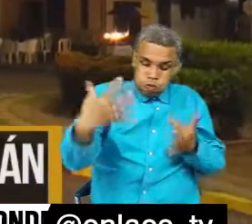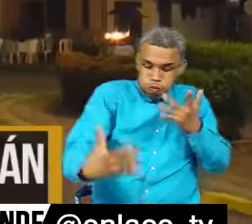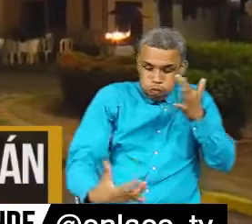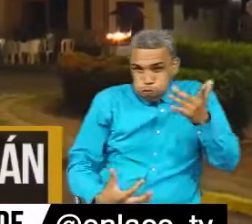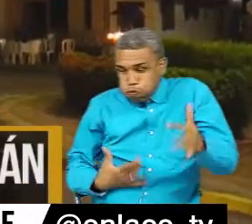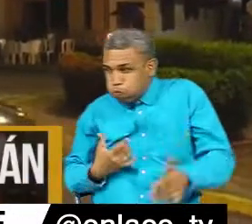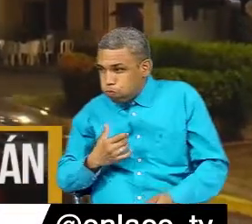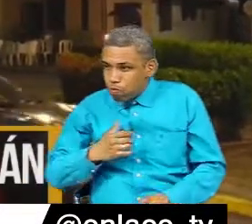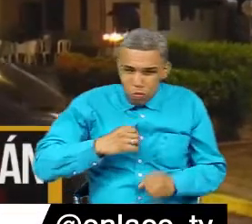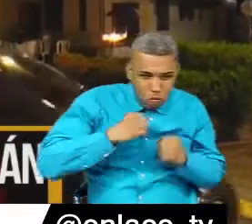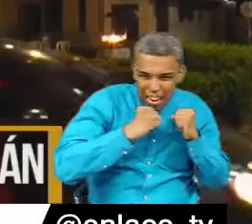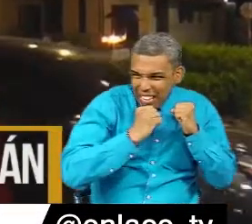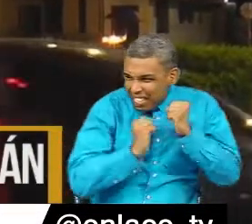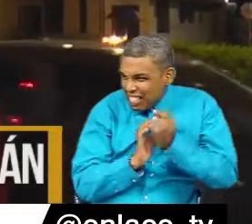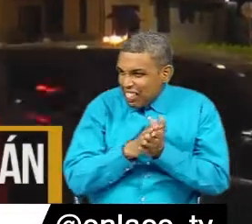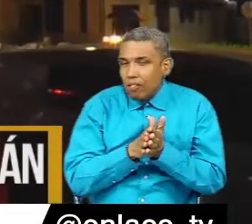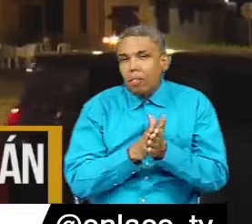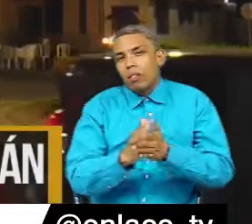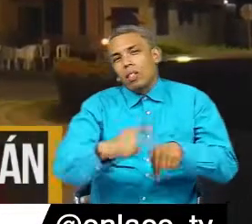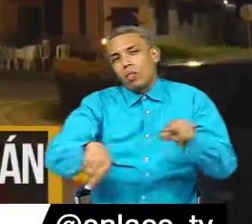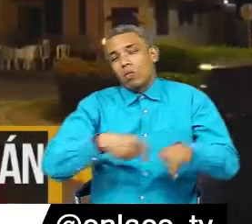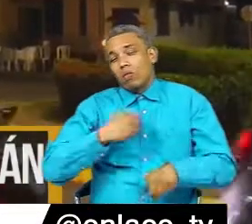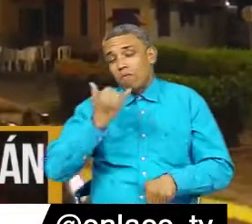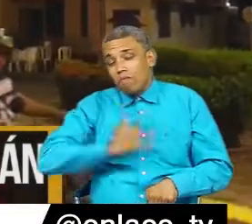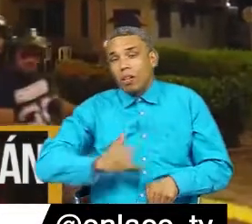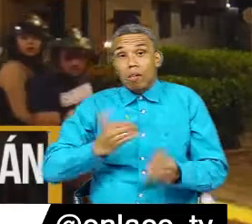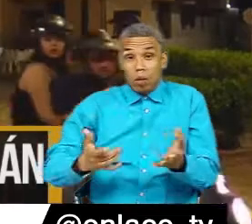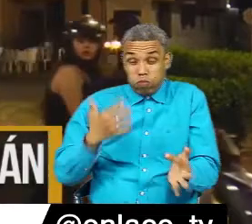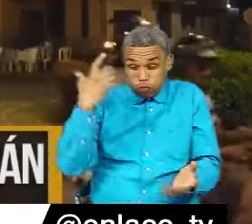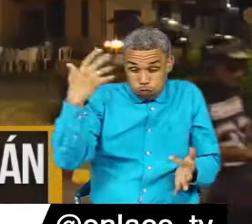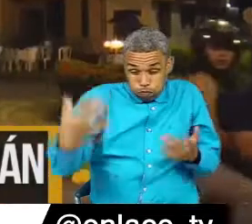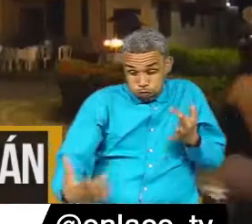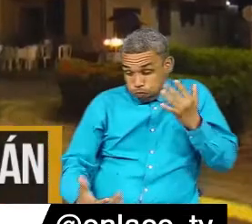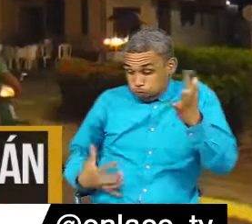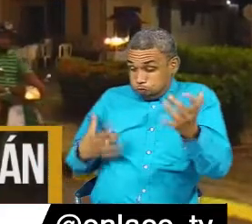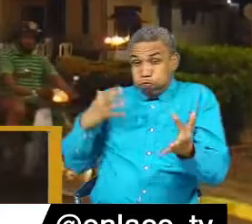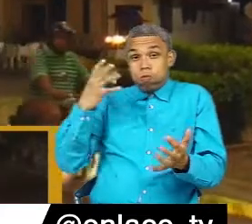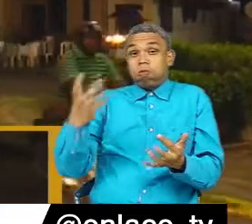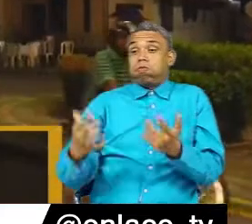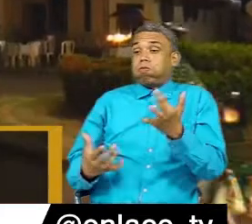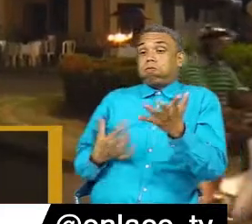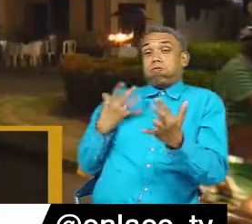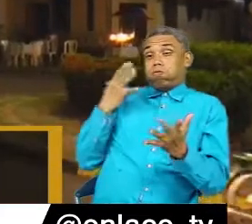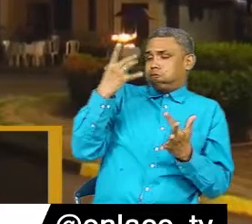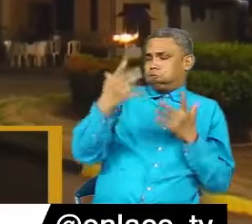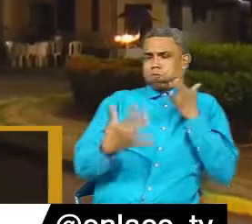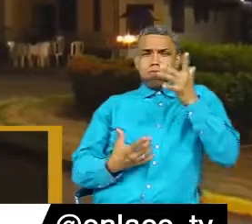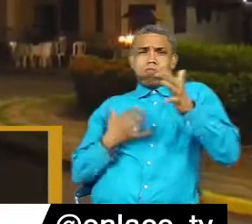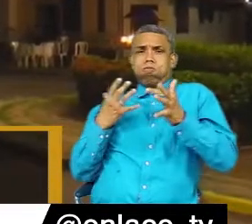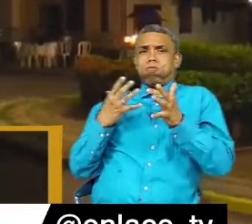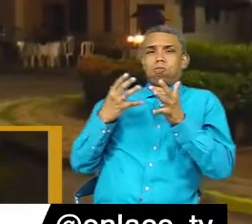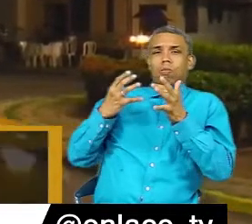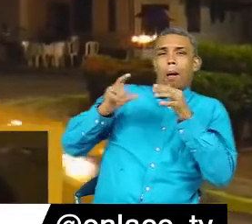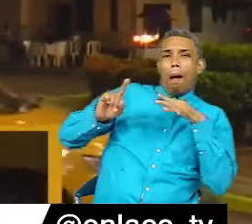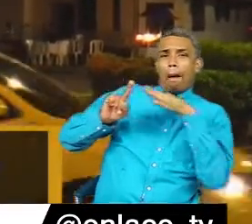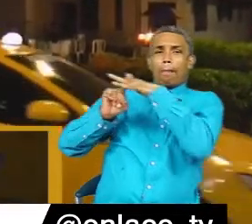venir a apagar porque las llamas subieron tanto que quemaron la ceiba. Entonces, le